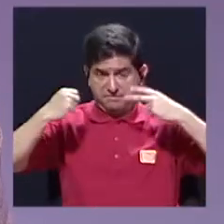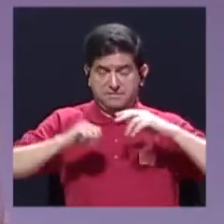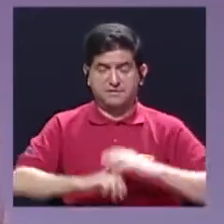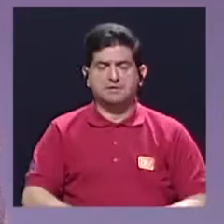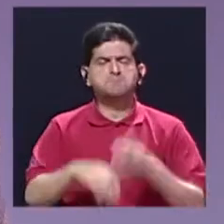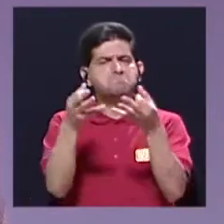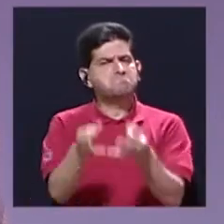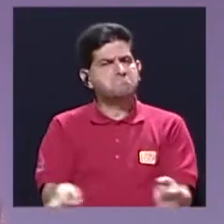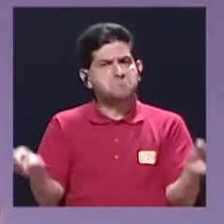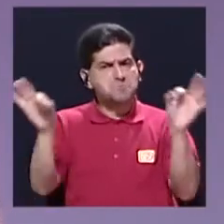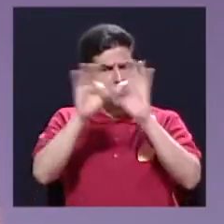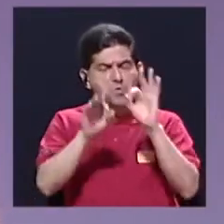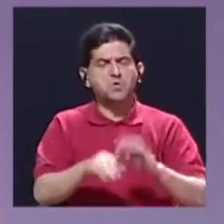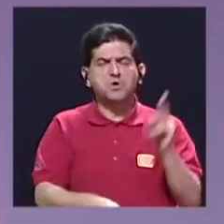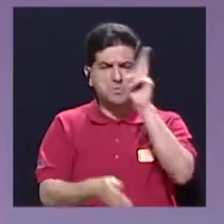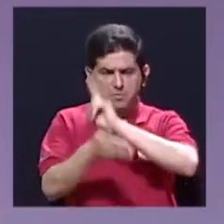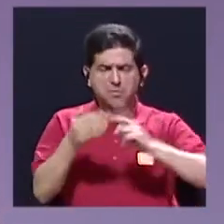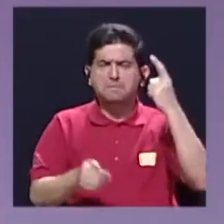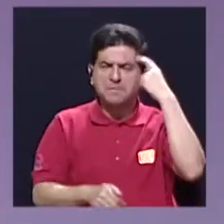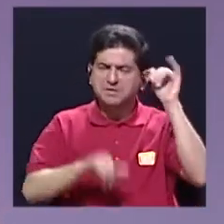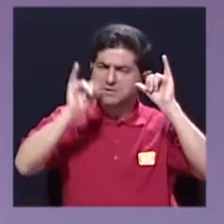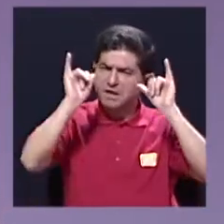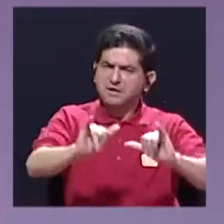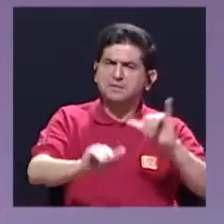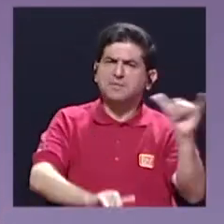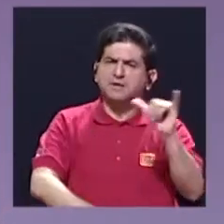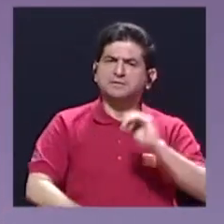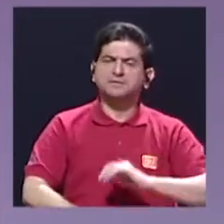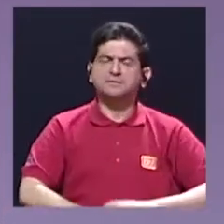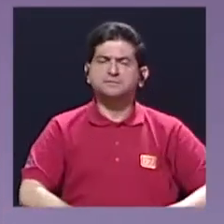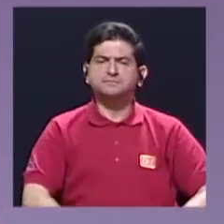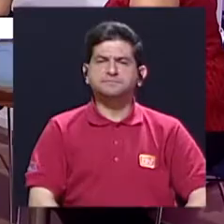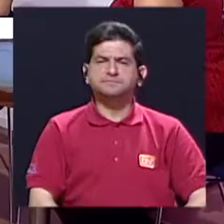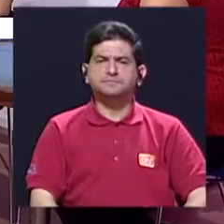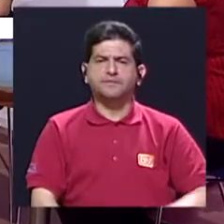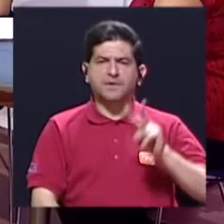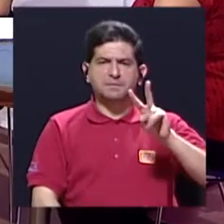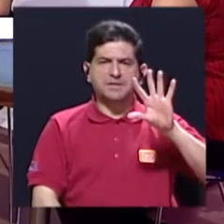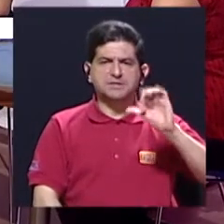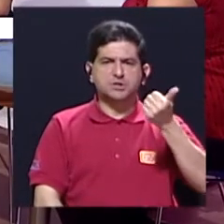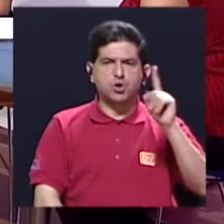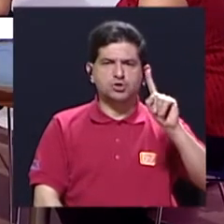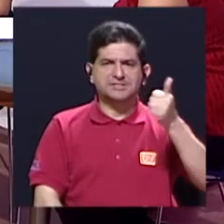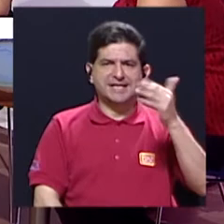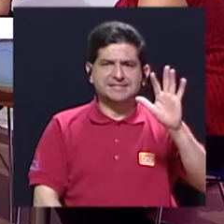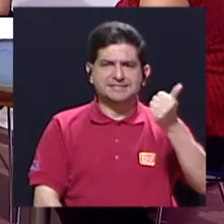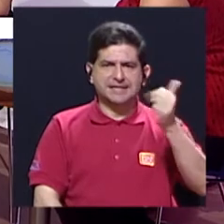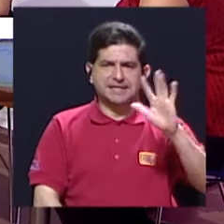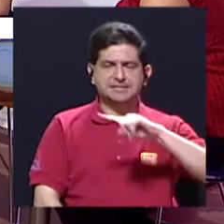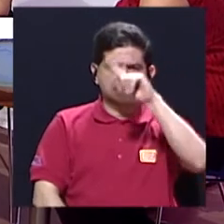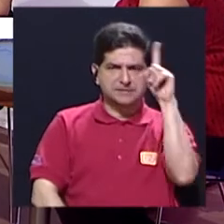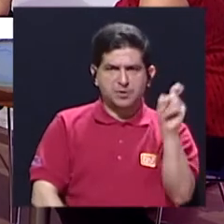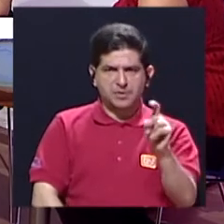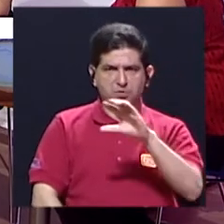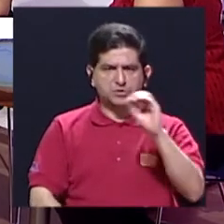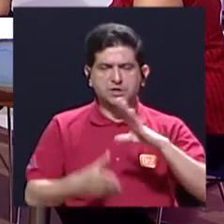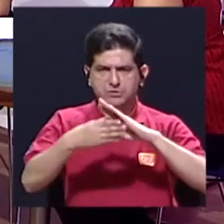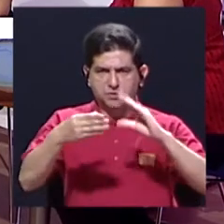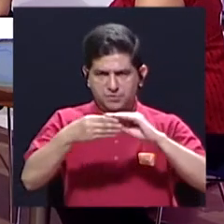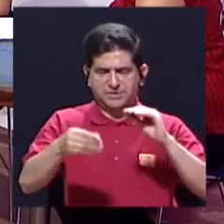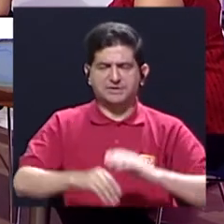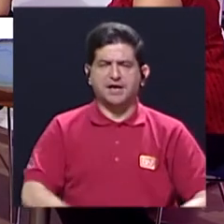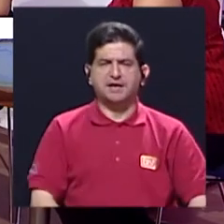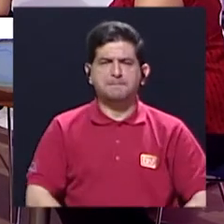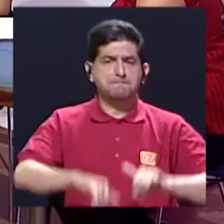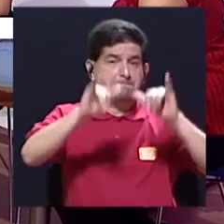importante para la universidad pensar en su conservación también. 25, 11, 15, 15 para sus preguntas o comentarios.